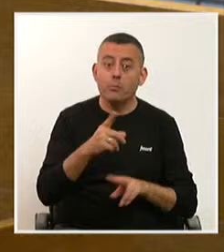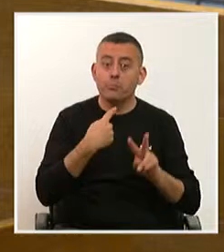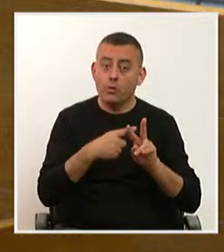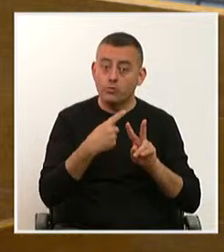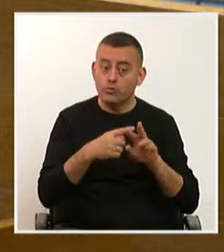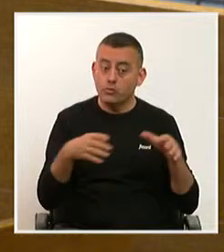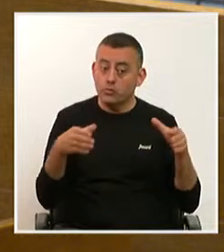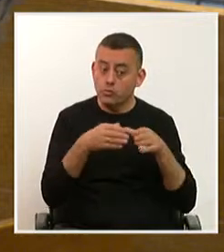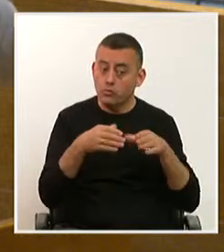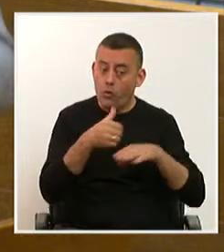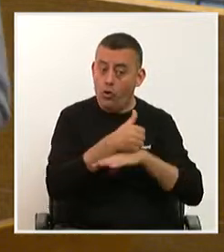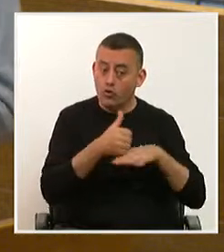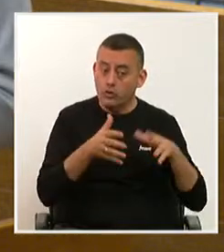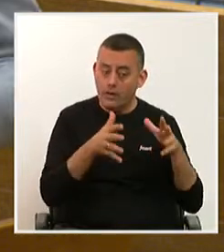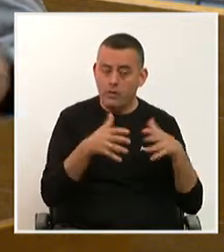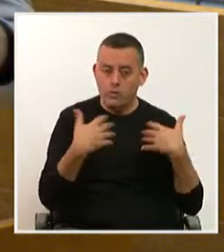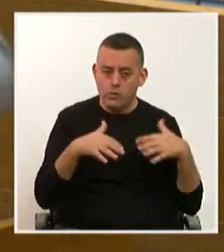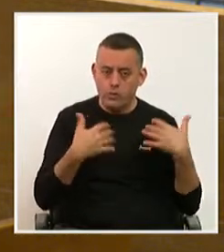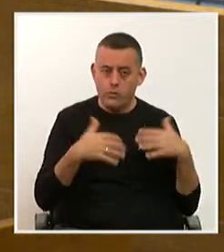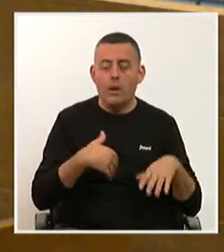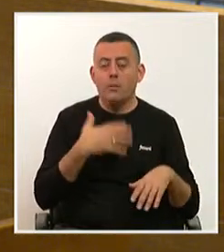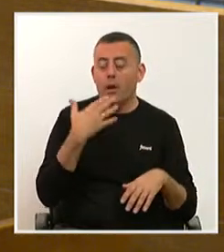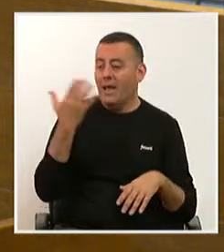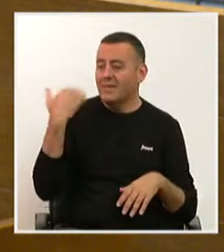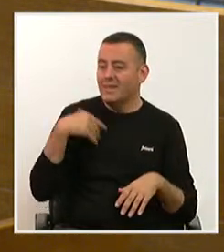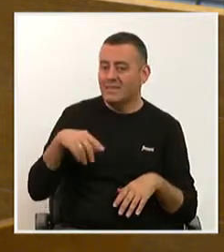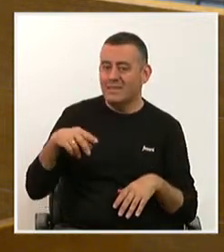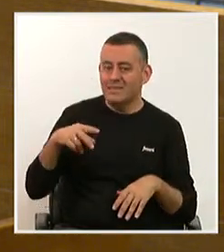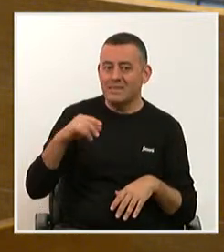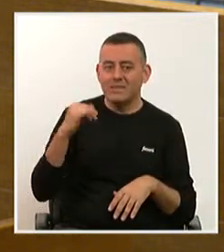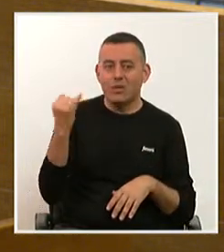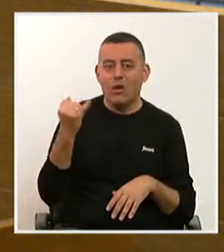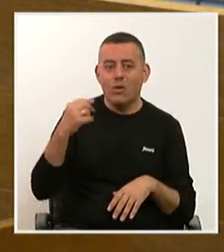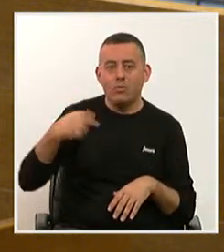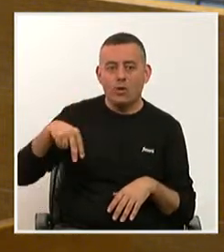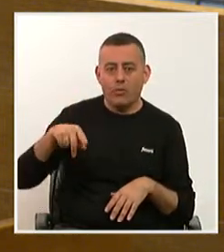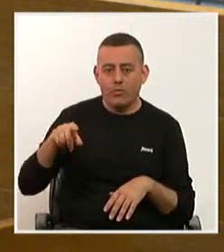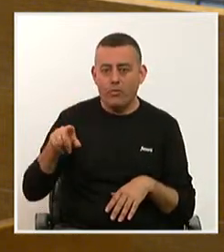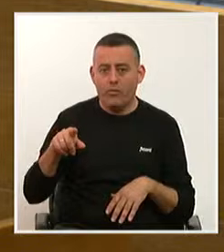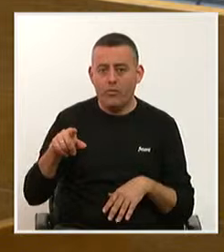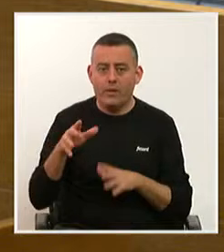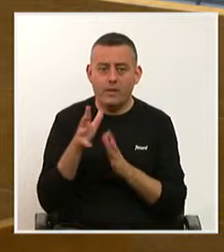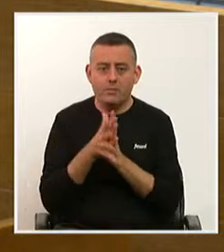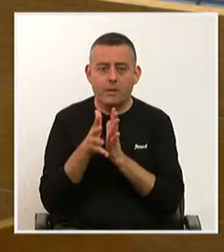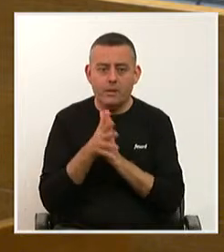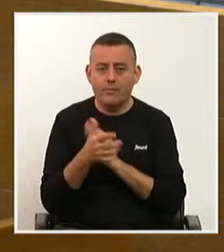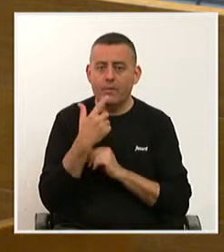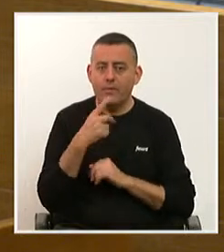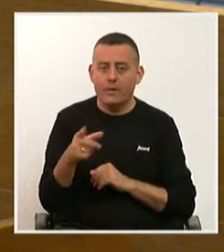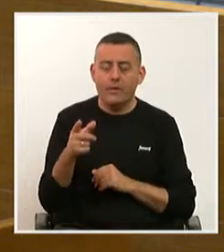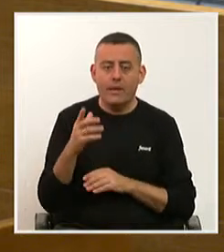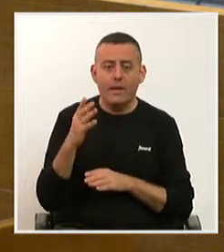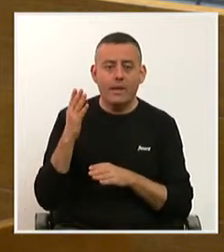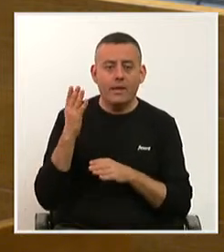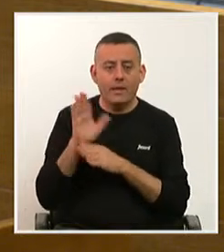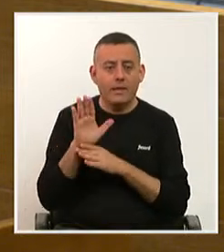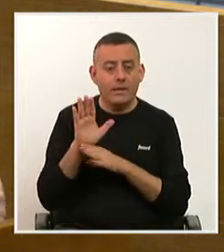miren se muun y dos curios